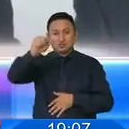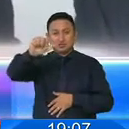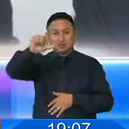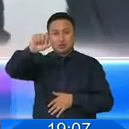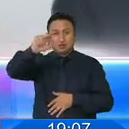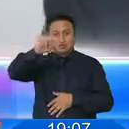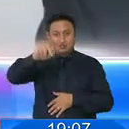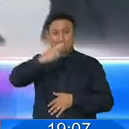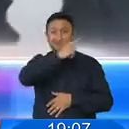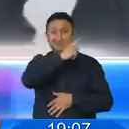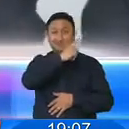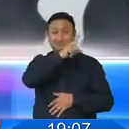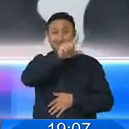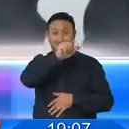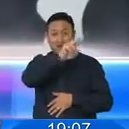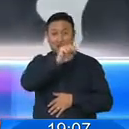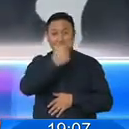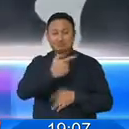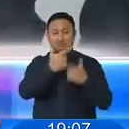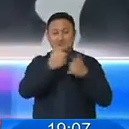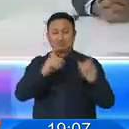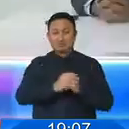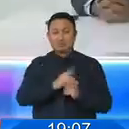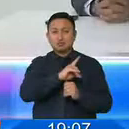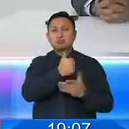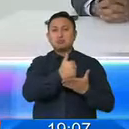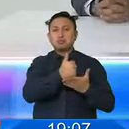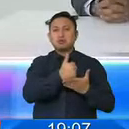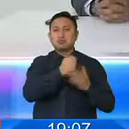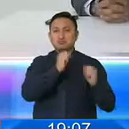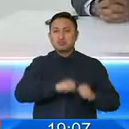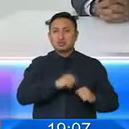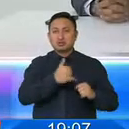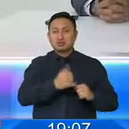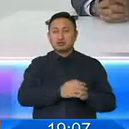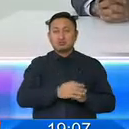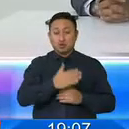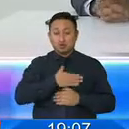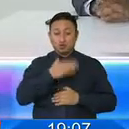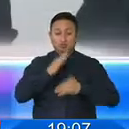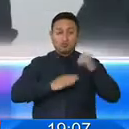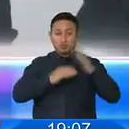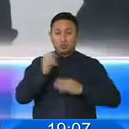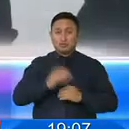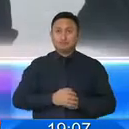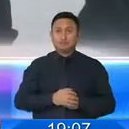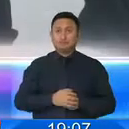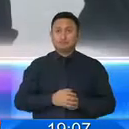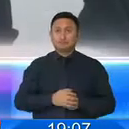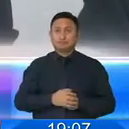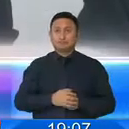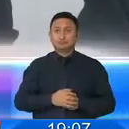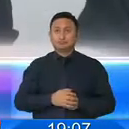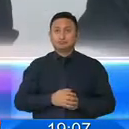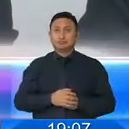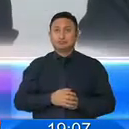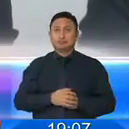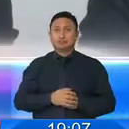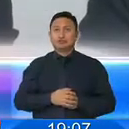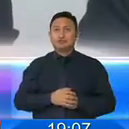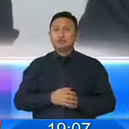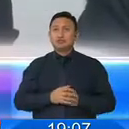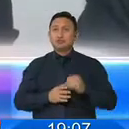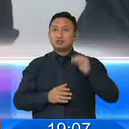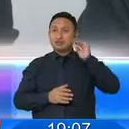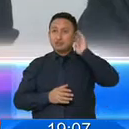de la prelibertad, con cuyo beneficio legal se ha dispuesto a probar su inocencia. Hoy le pido al